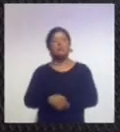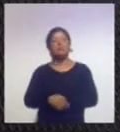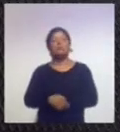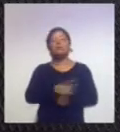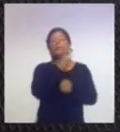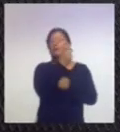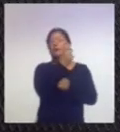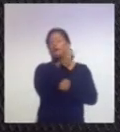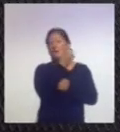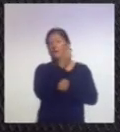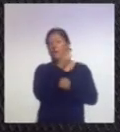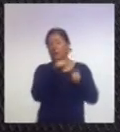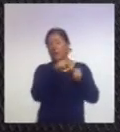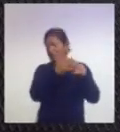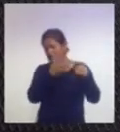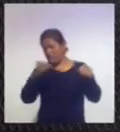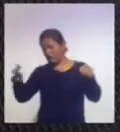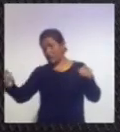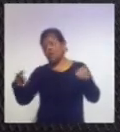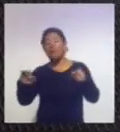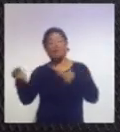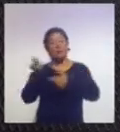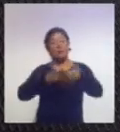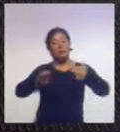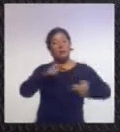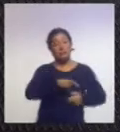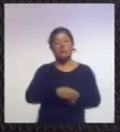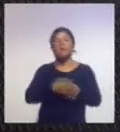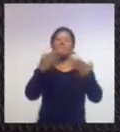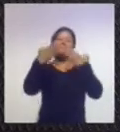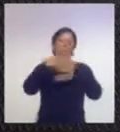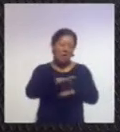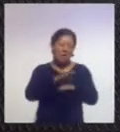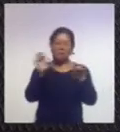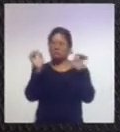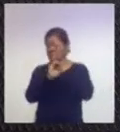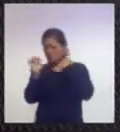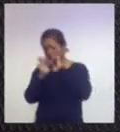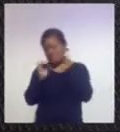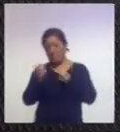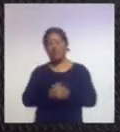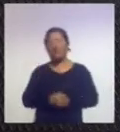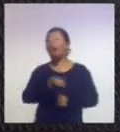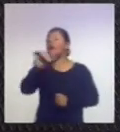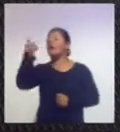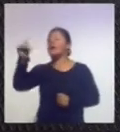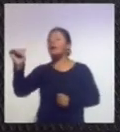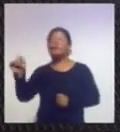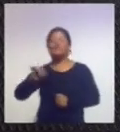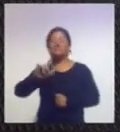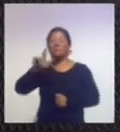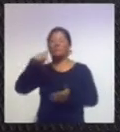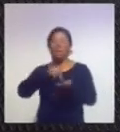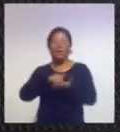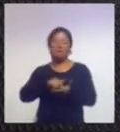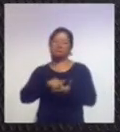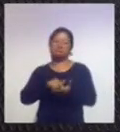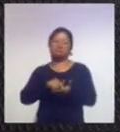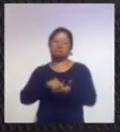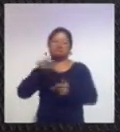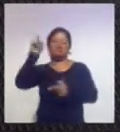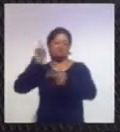1 de enero ya no será recibida tanto en bancos como en cualquier trámite público, ya que perderá vigencia